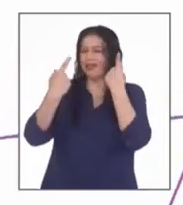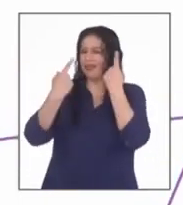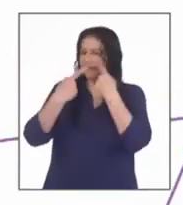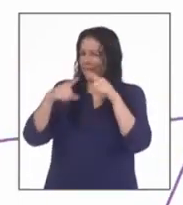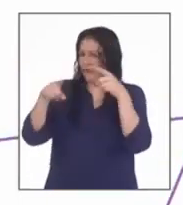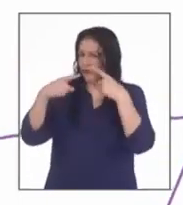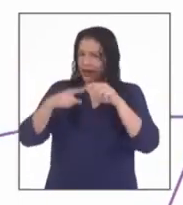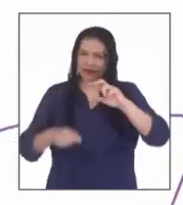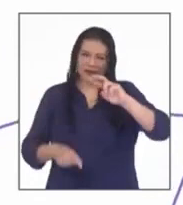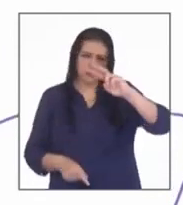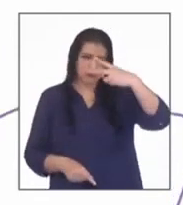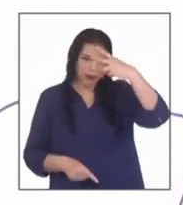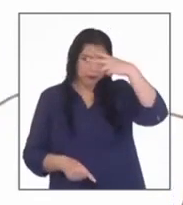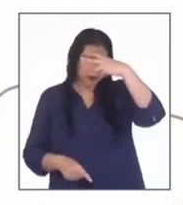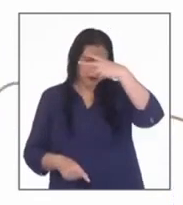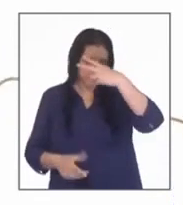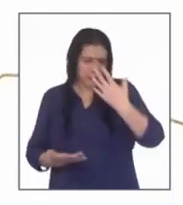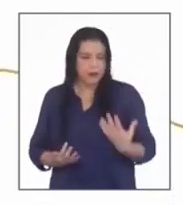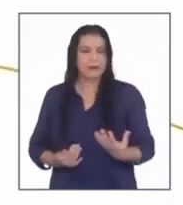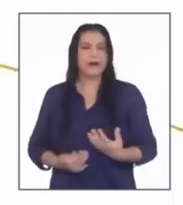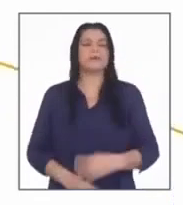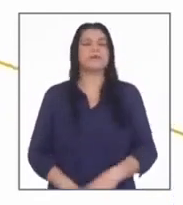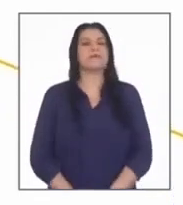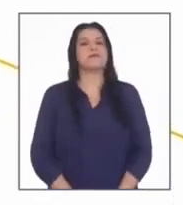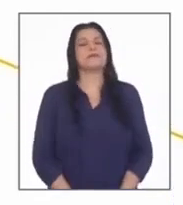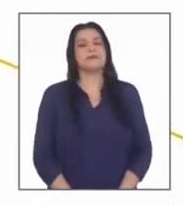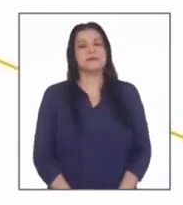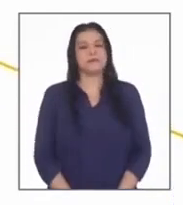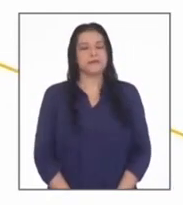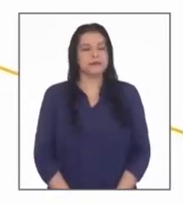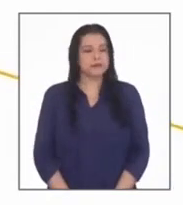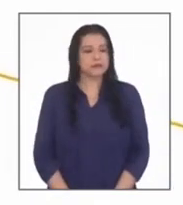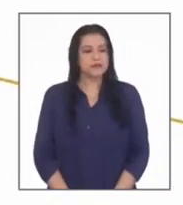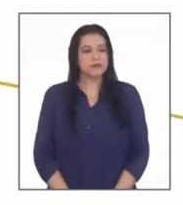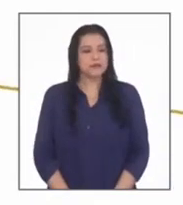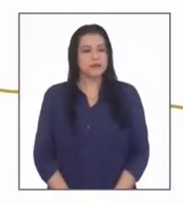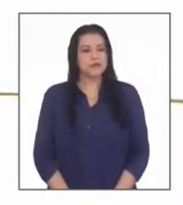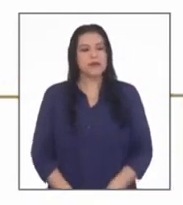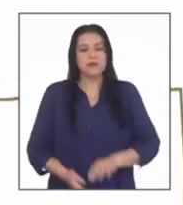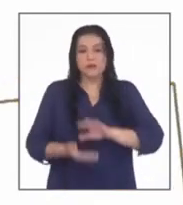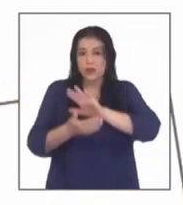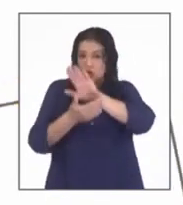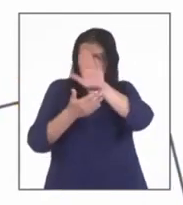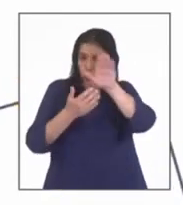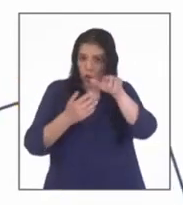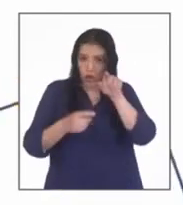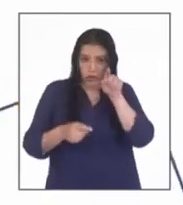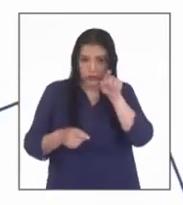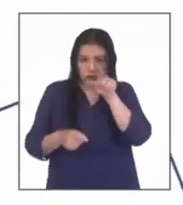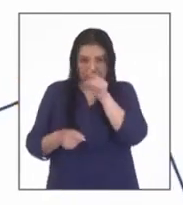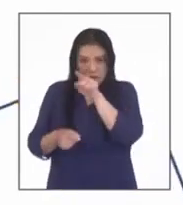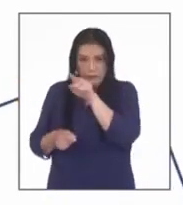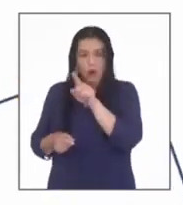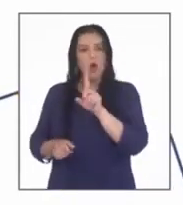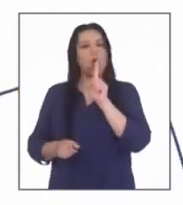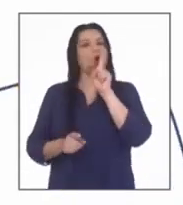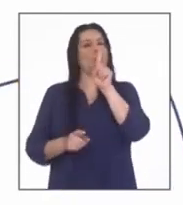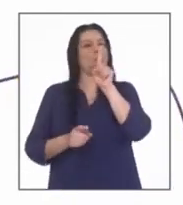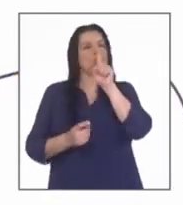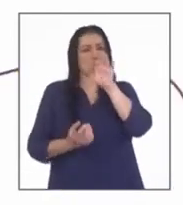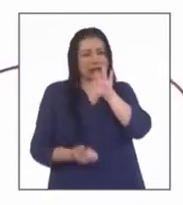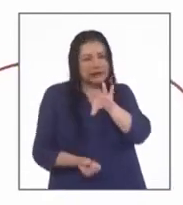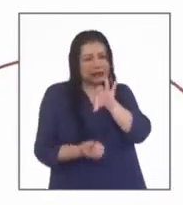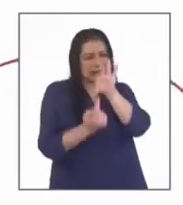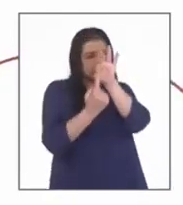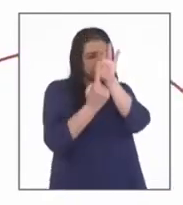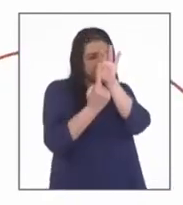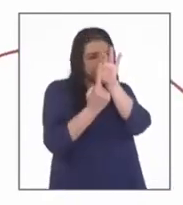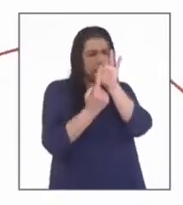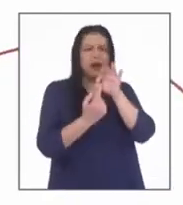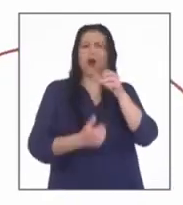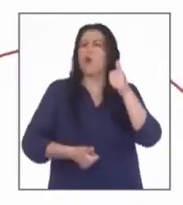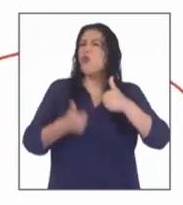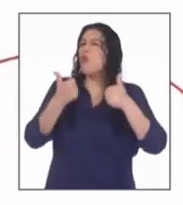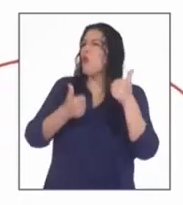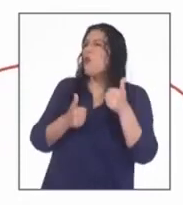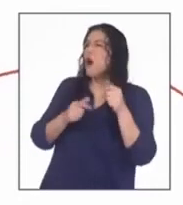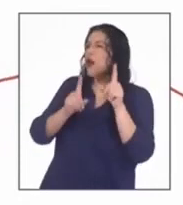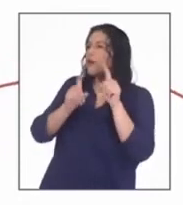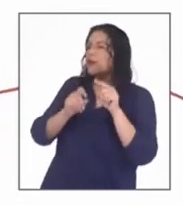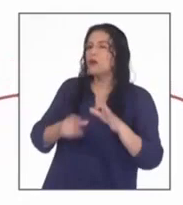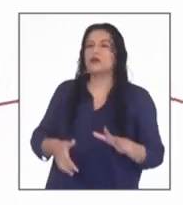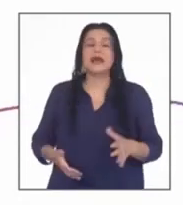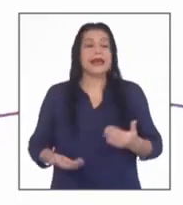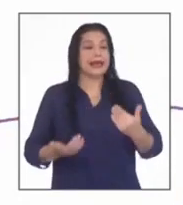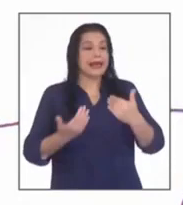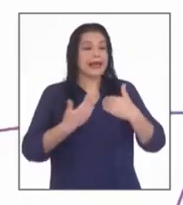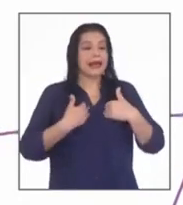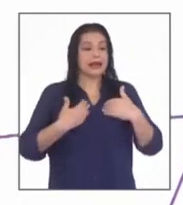variedad de números escritos en notación exponencial. De toda esa variedad, uno es especial. ¿Cuál, profesora?